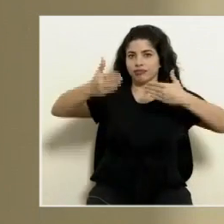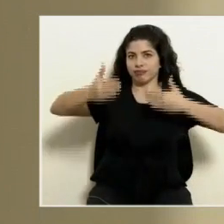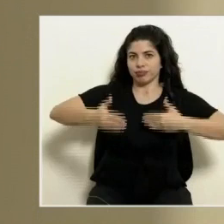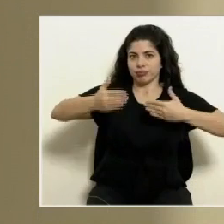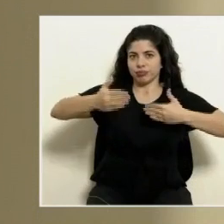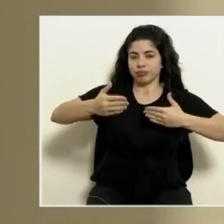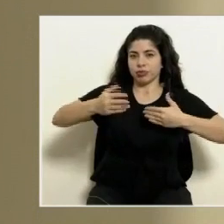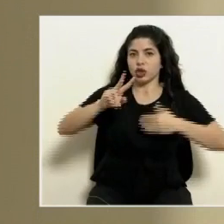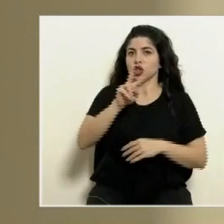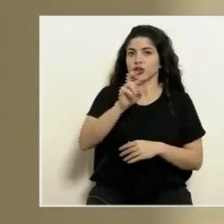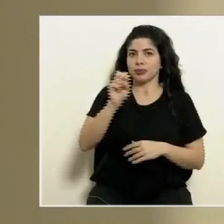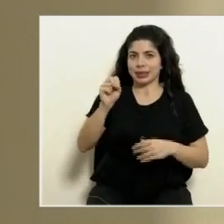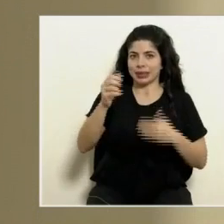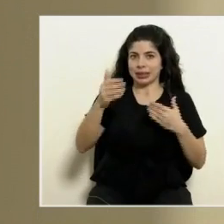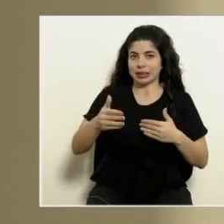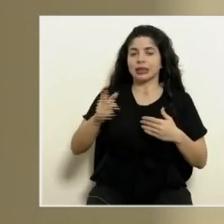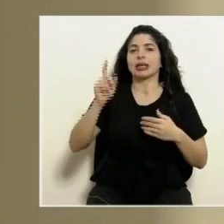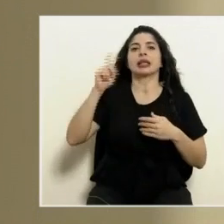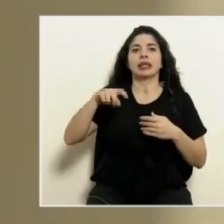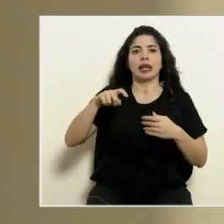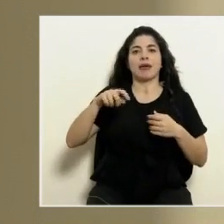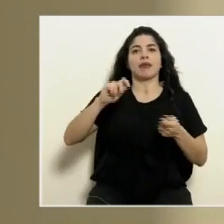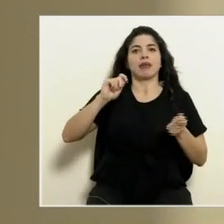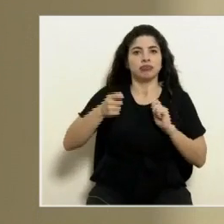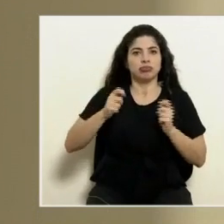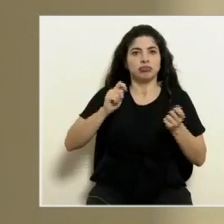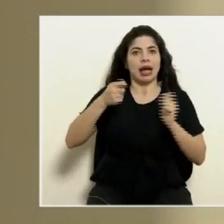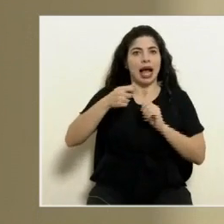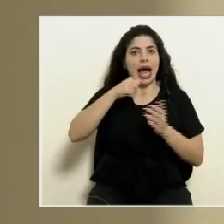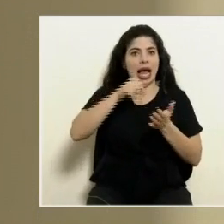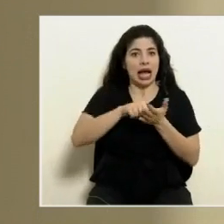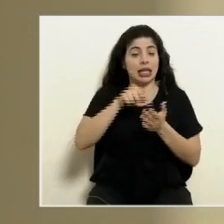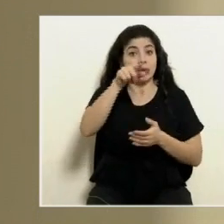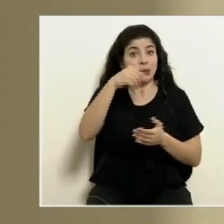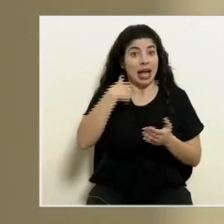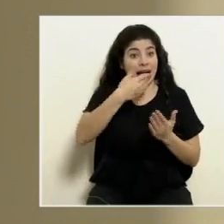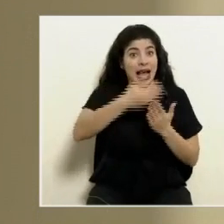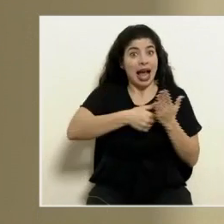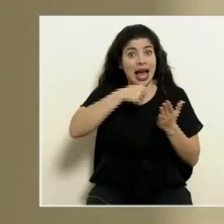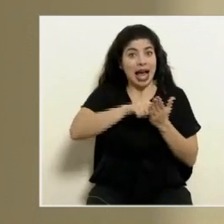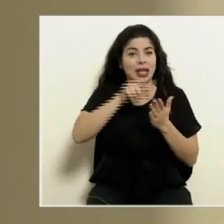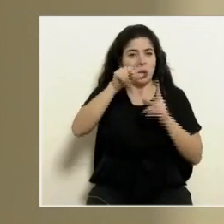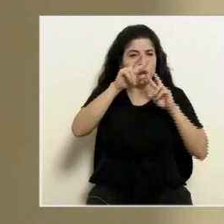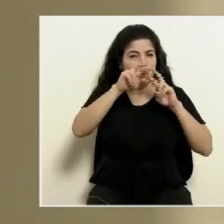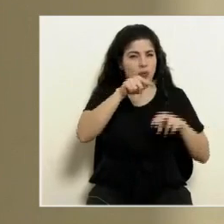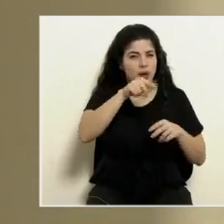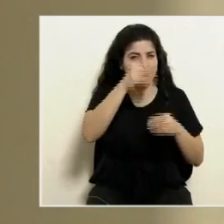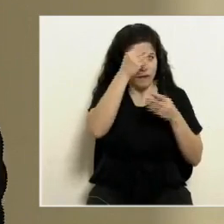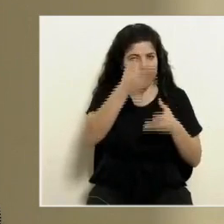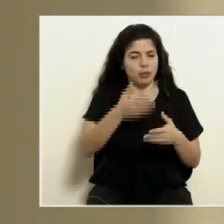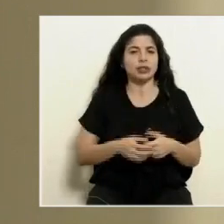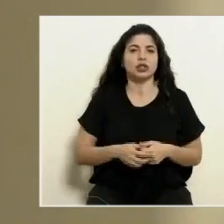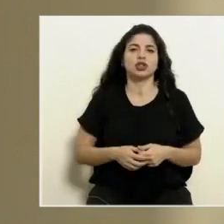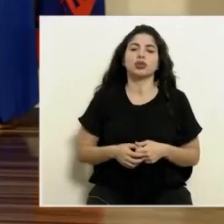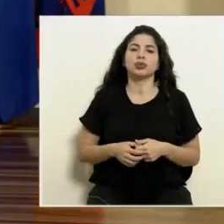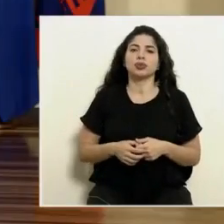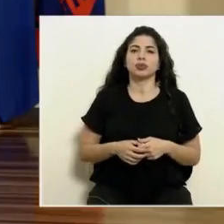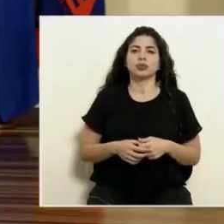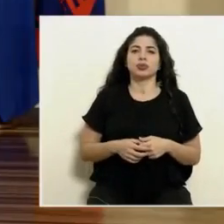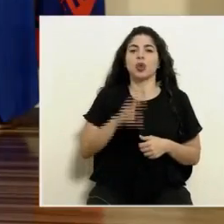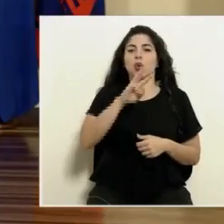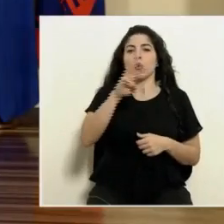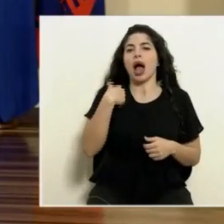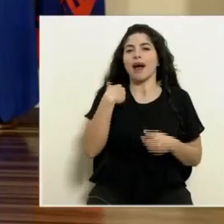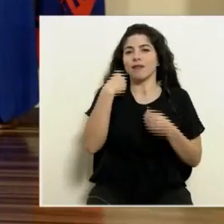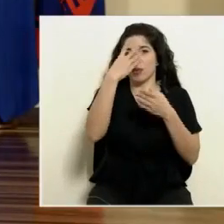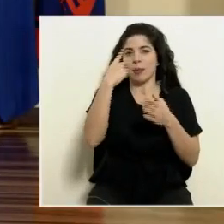una vigencia de 2 meses y que hay que estarlas renovando. Nada más revisar en la página, ahí está toda la información. Gracias,